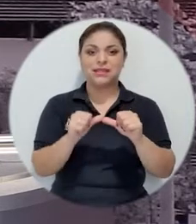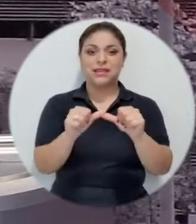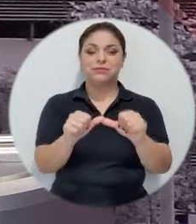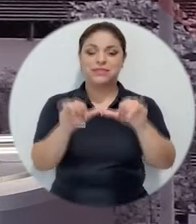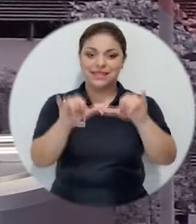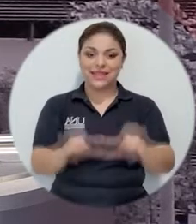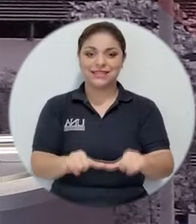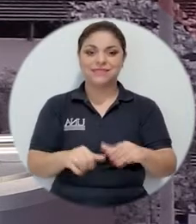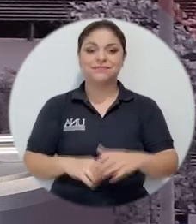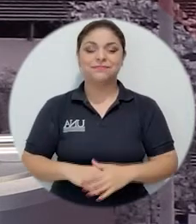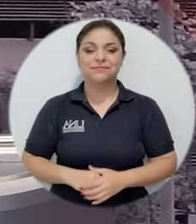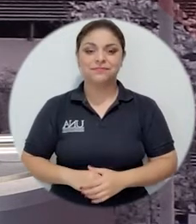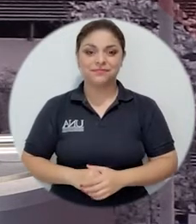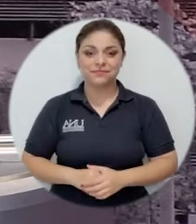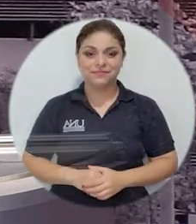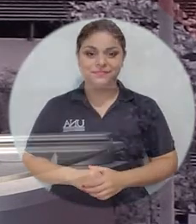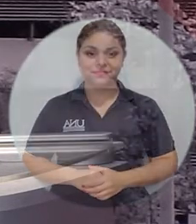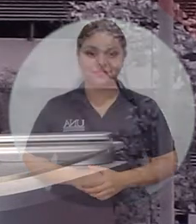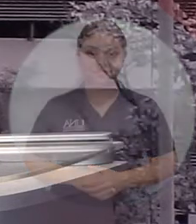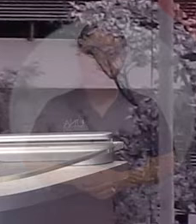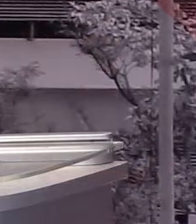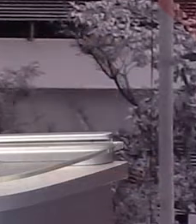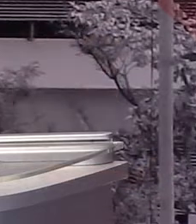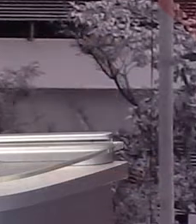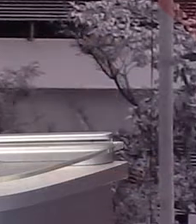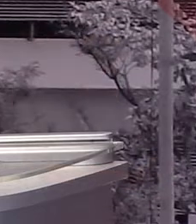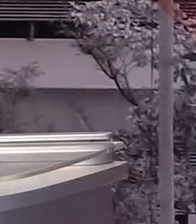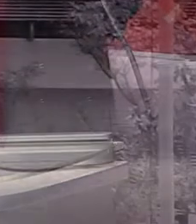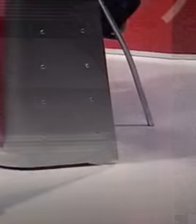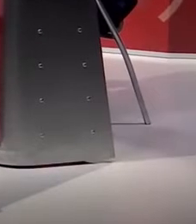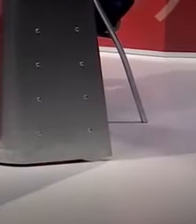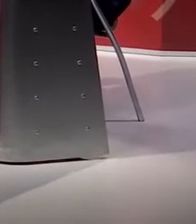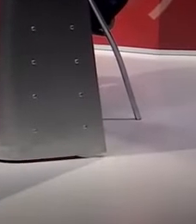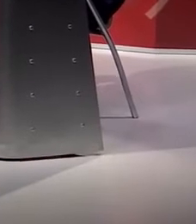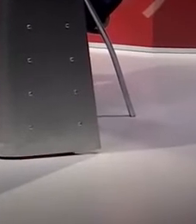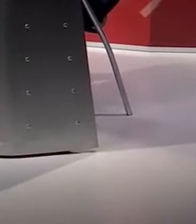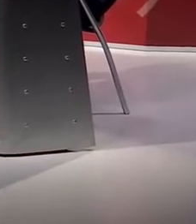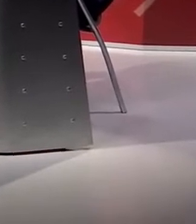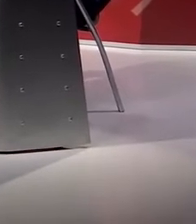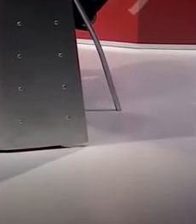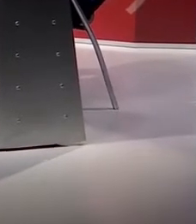ir a una pausa y ya regresamos con usted. Quédese con nosotros.